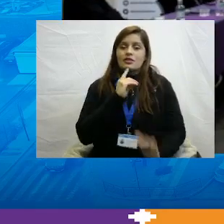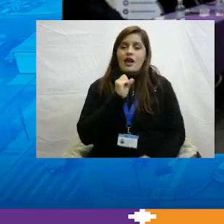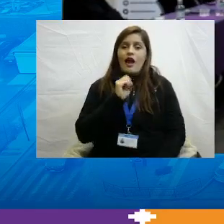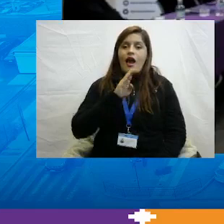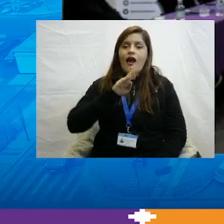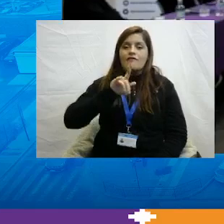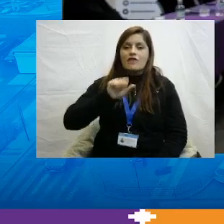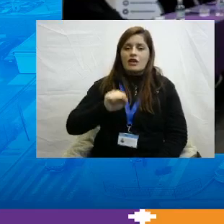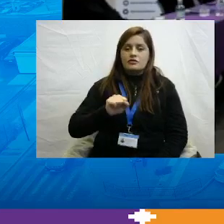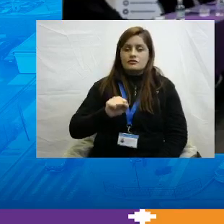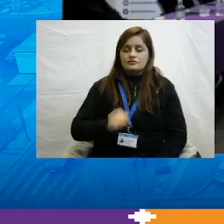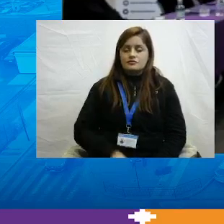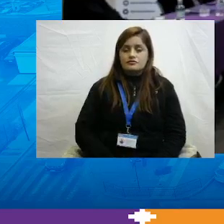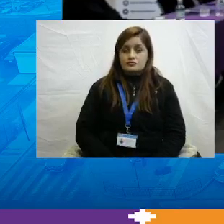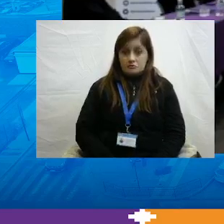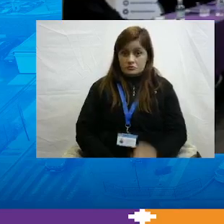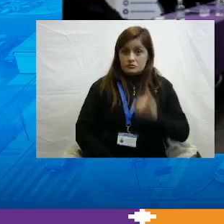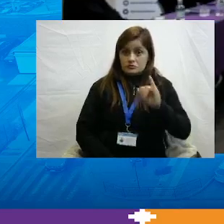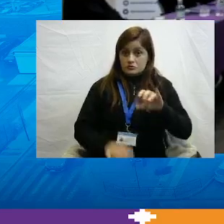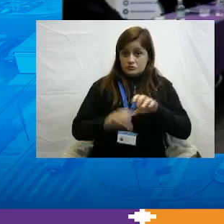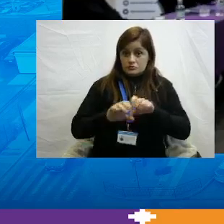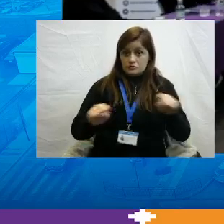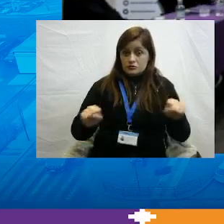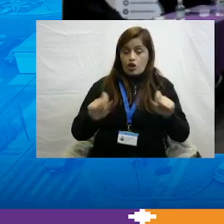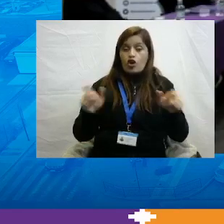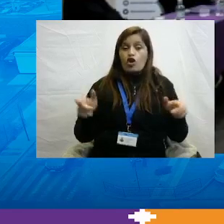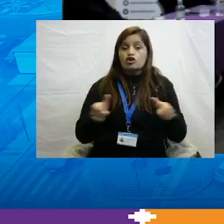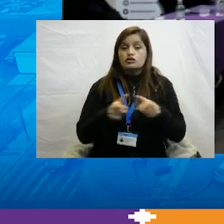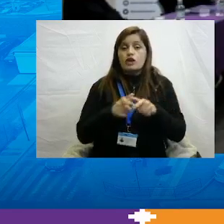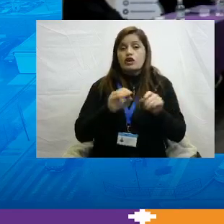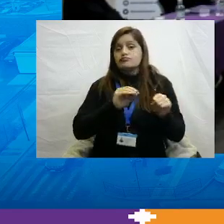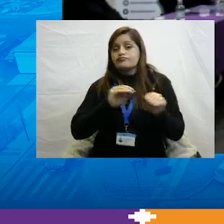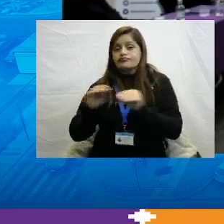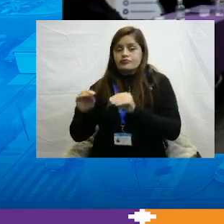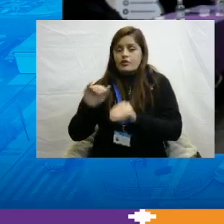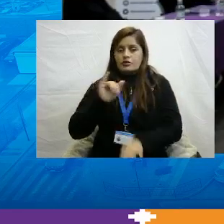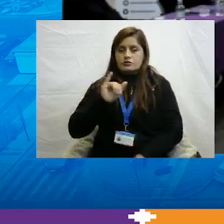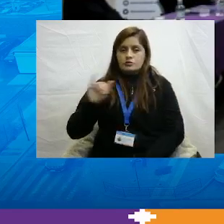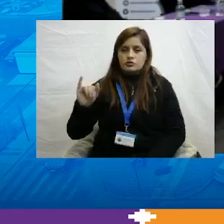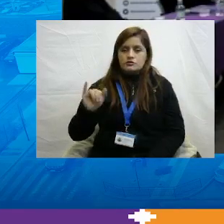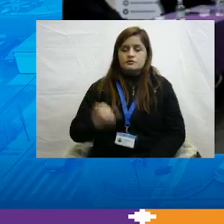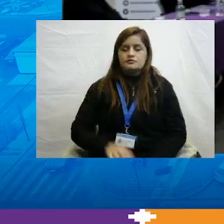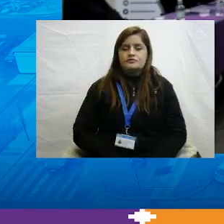votación. ¿Les parece que lo veamos en consejo extraordinario?